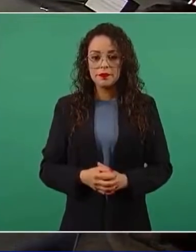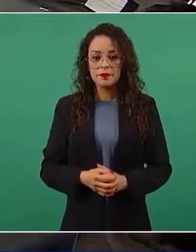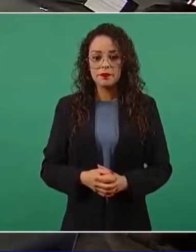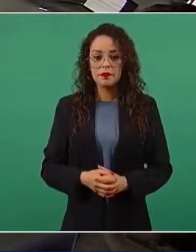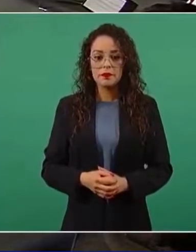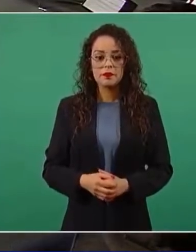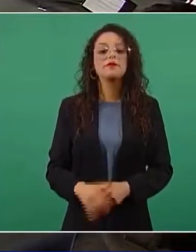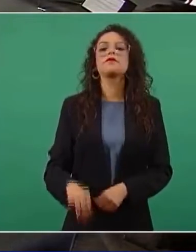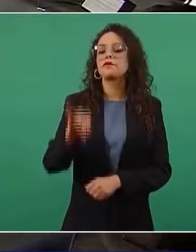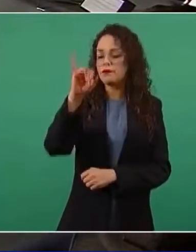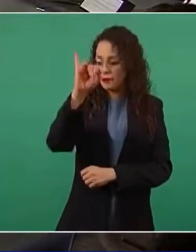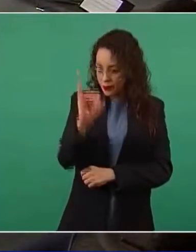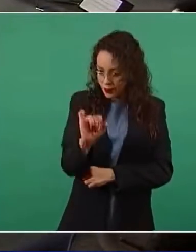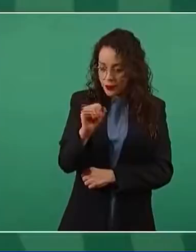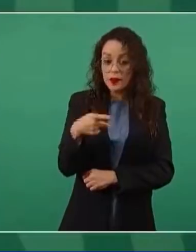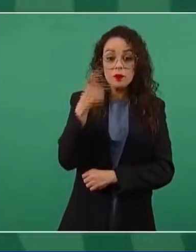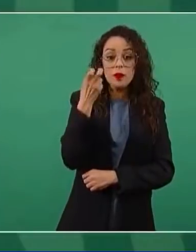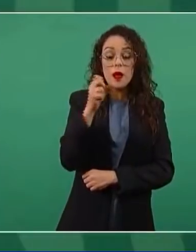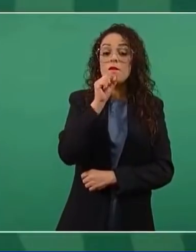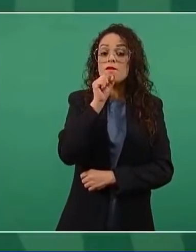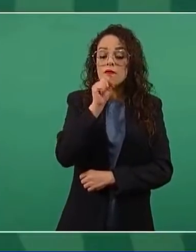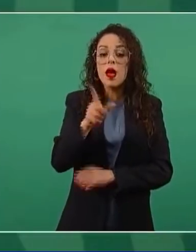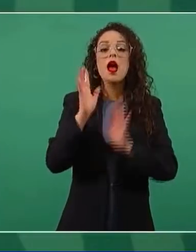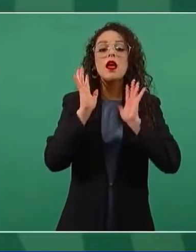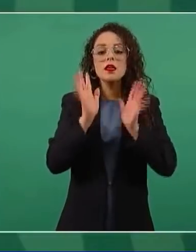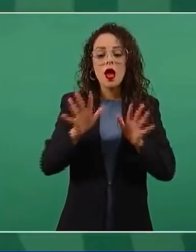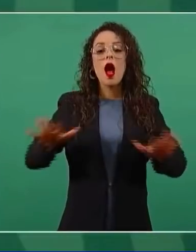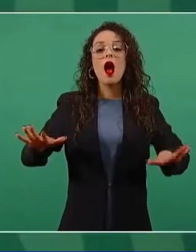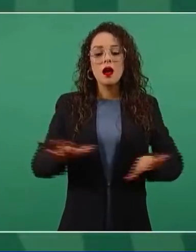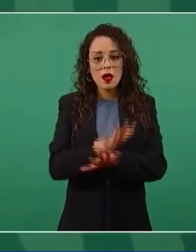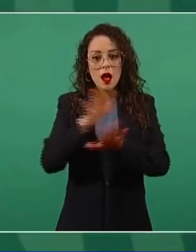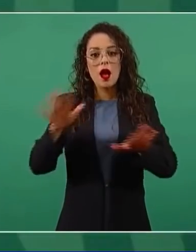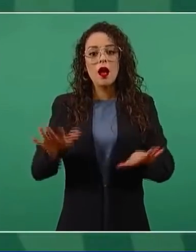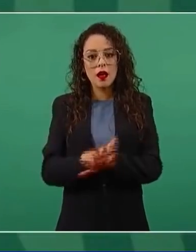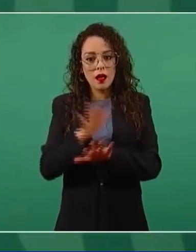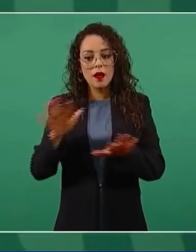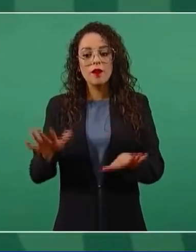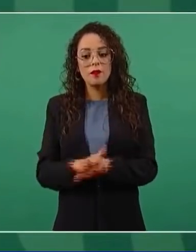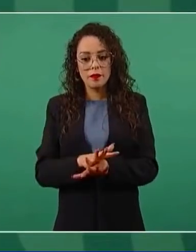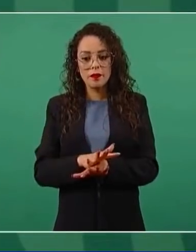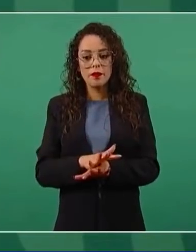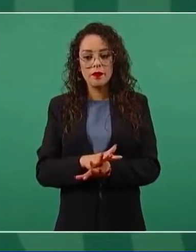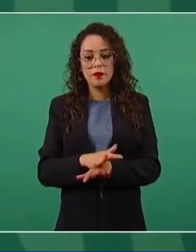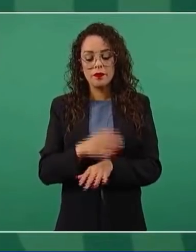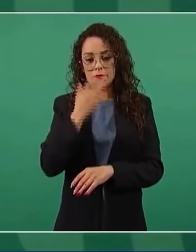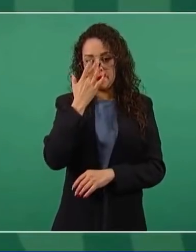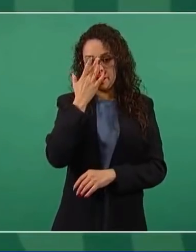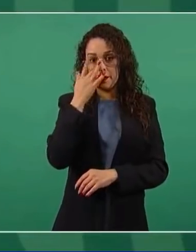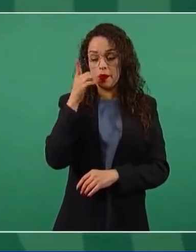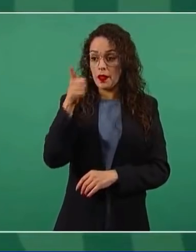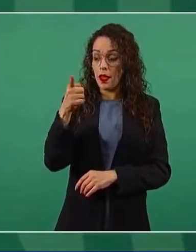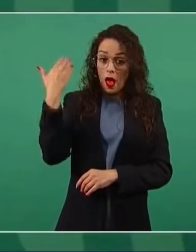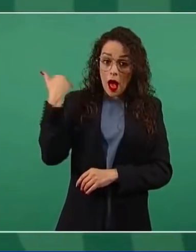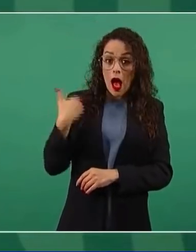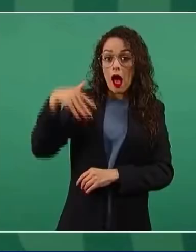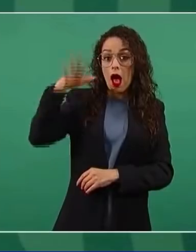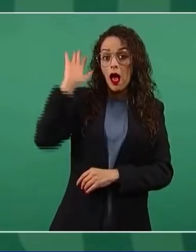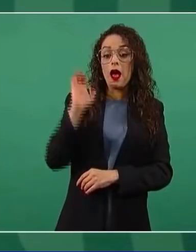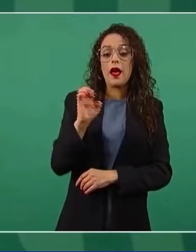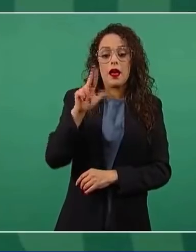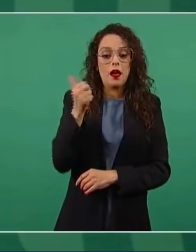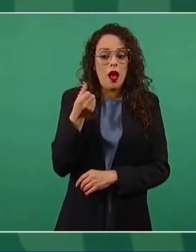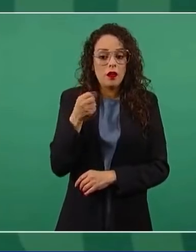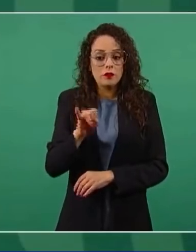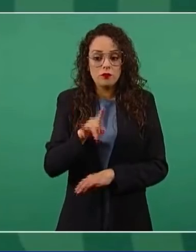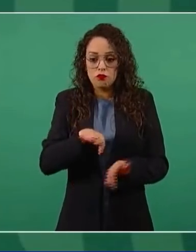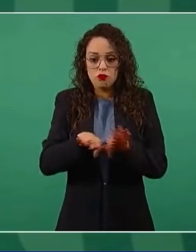ha habido un cambio. Esos trabajadores que antes actuaban de esa manera